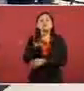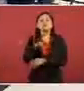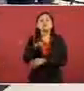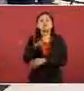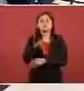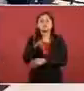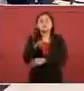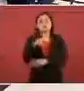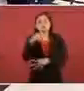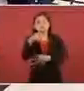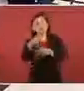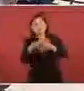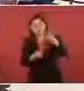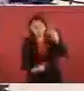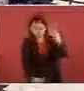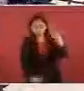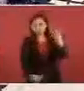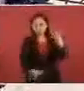1,519. O sea,